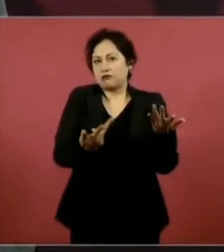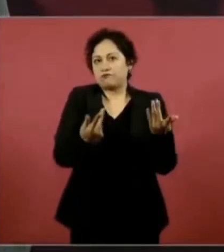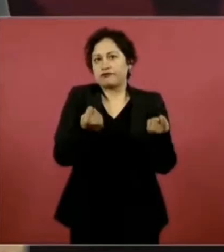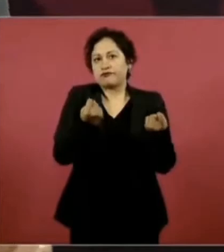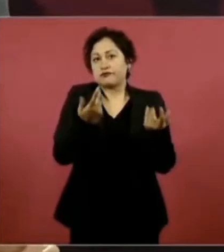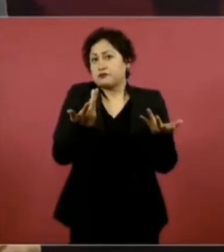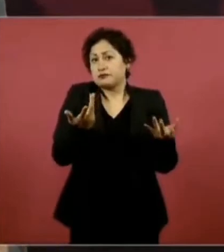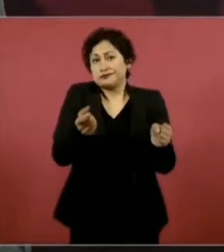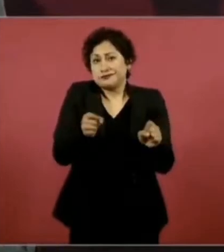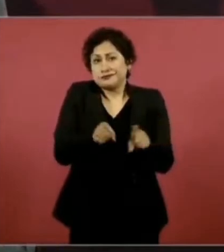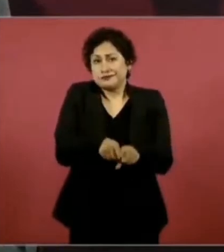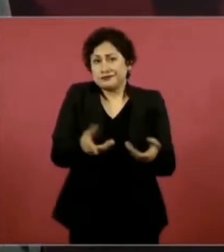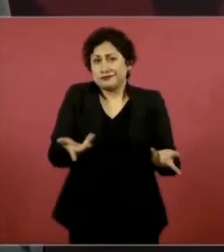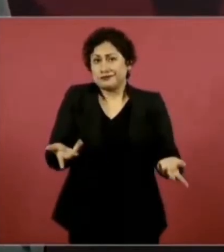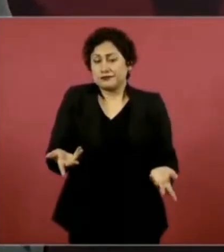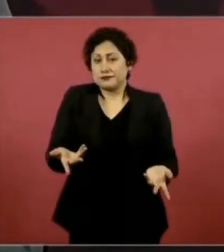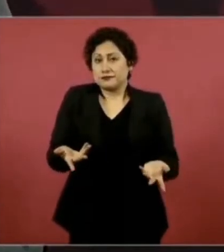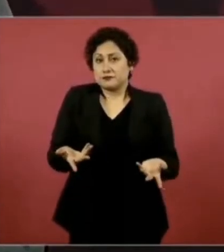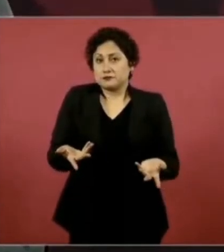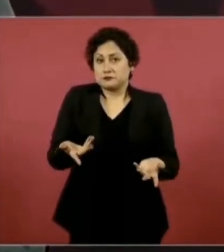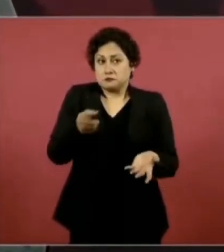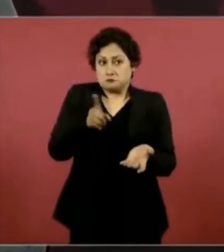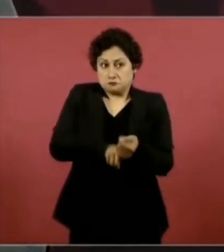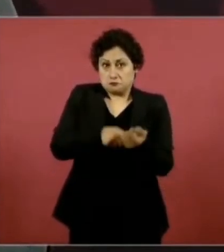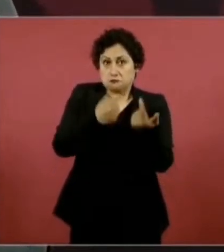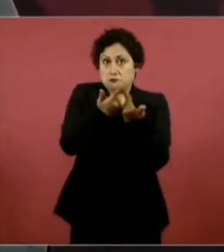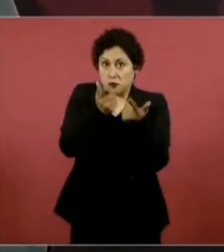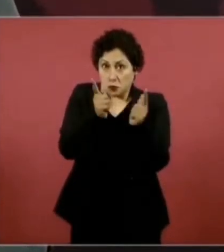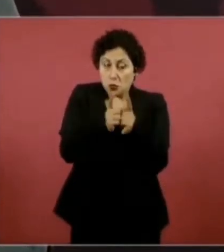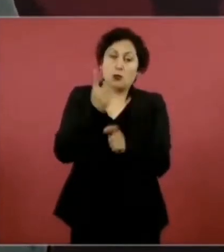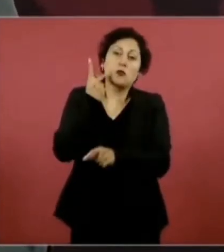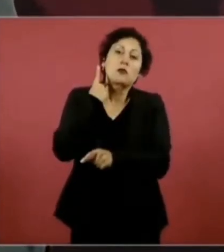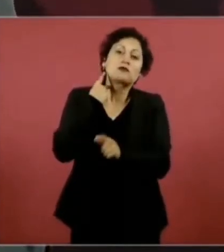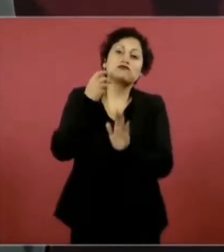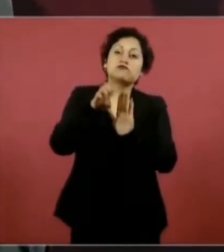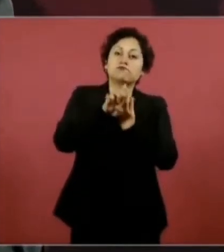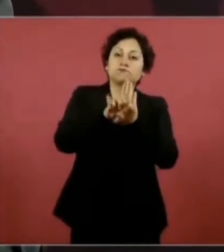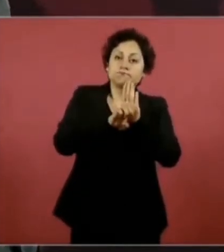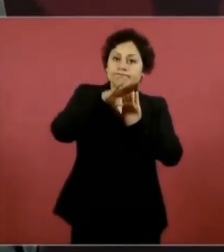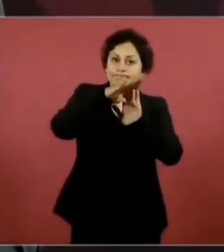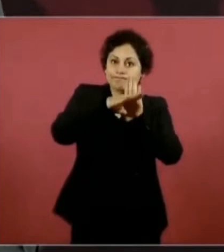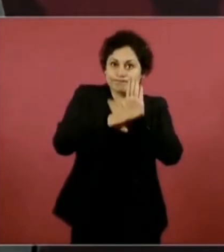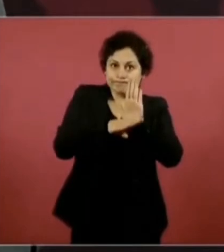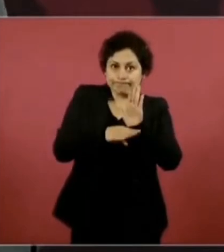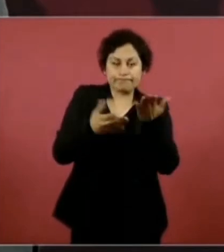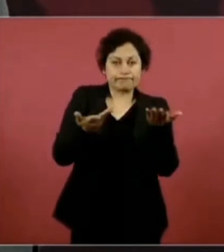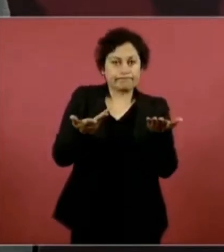Los estatutos de los partidos. Entonces, ojalá